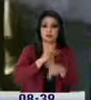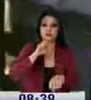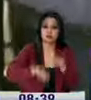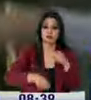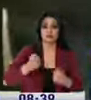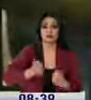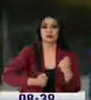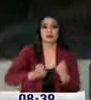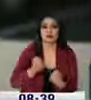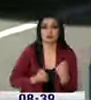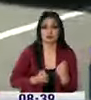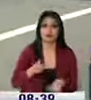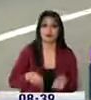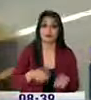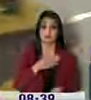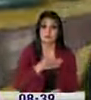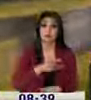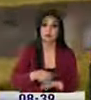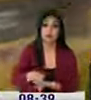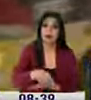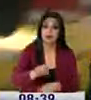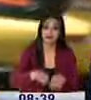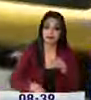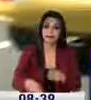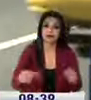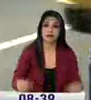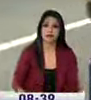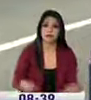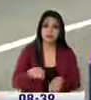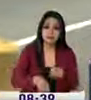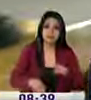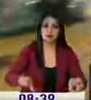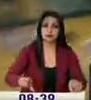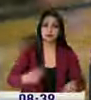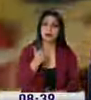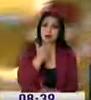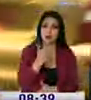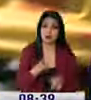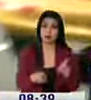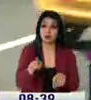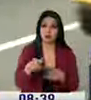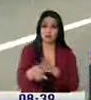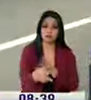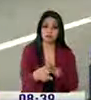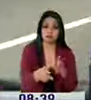veces por ese bache que hay, a veces ocurre casi